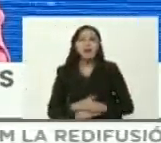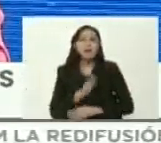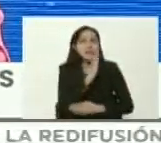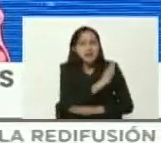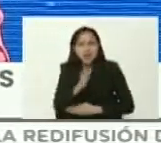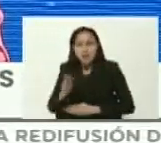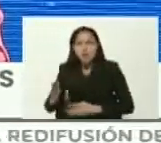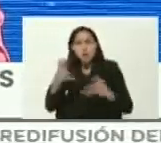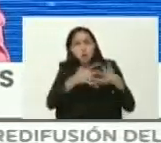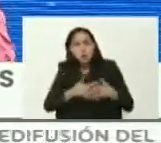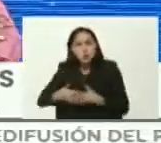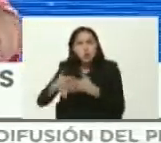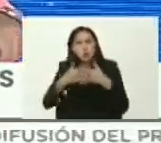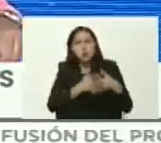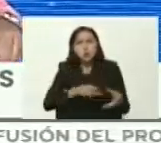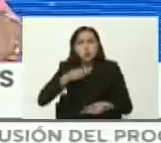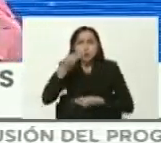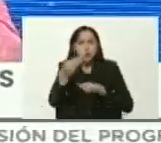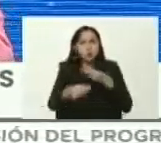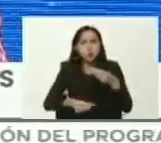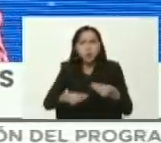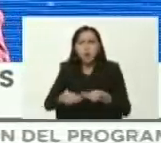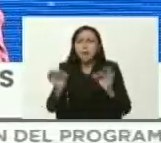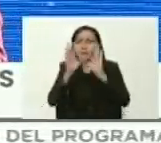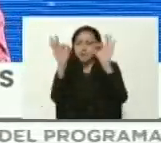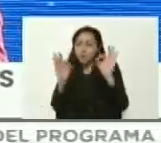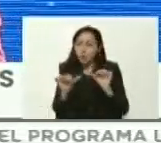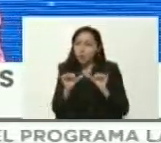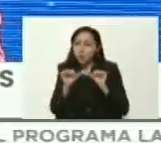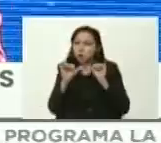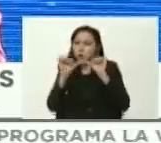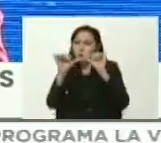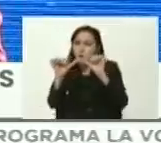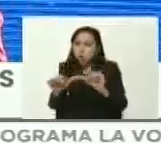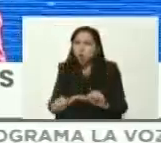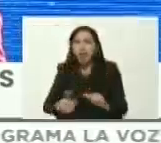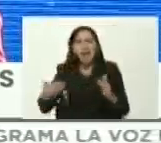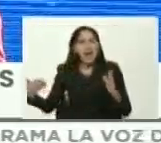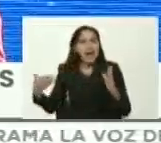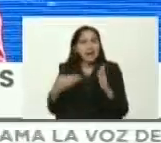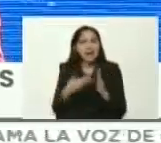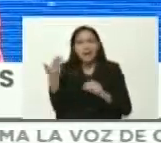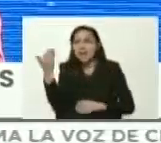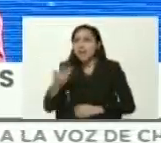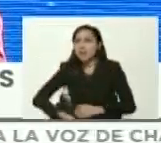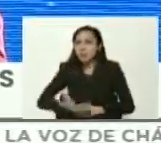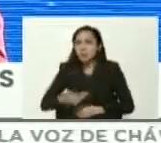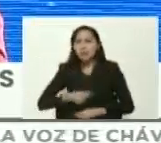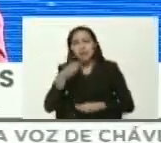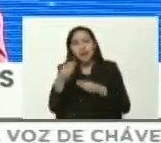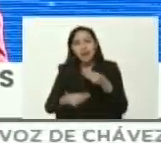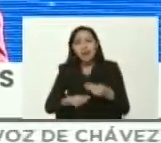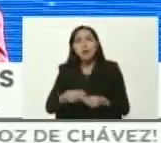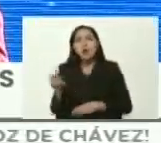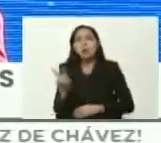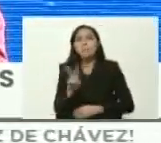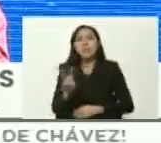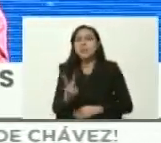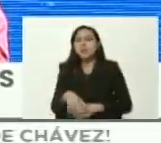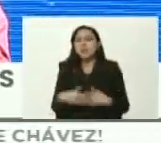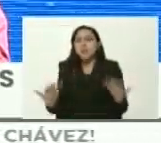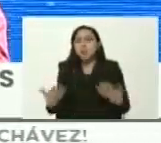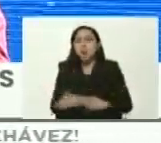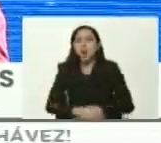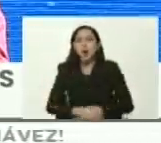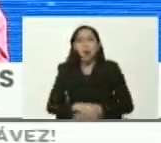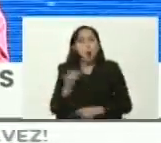imperialismo. Mover a nuestro pueblo de manera permanente. El ataque principal que ha recibido Venezuela tiene